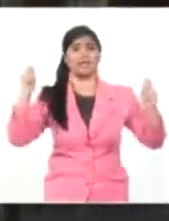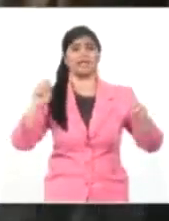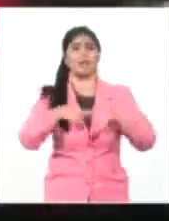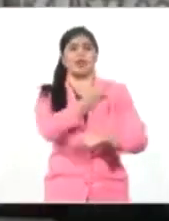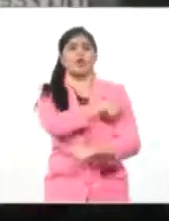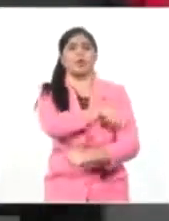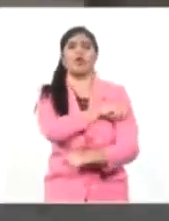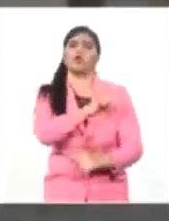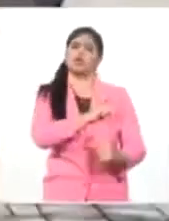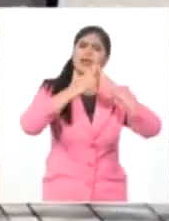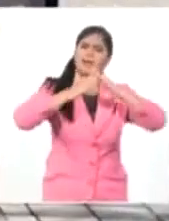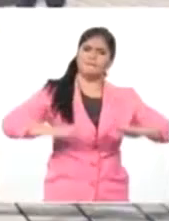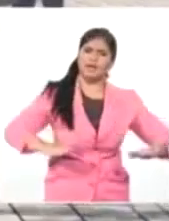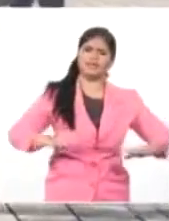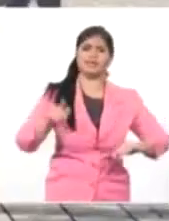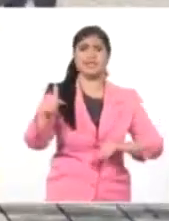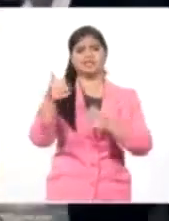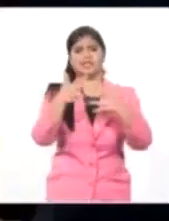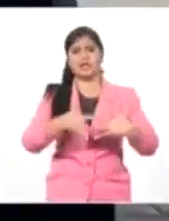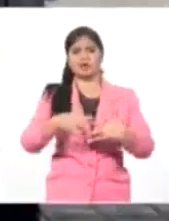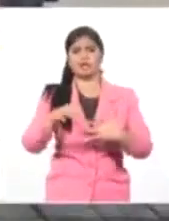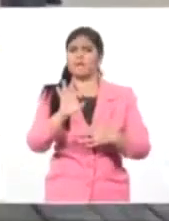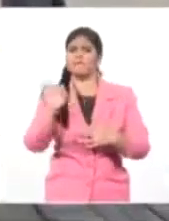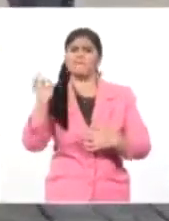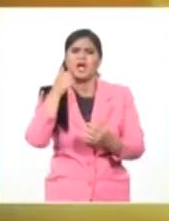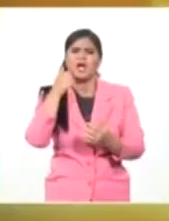la administración Biden.